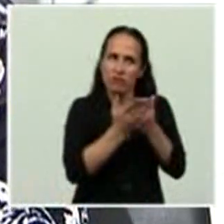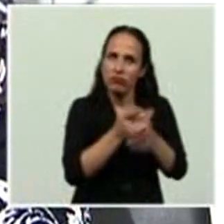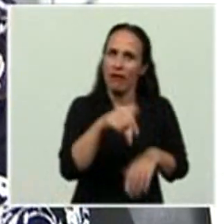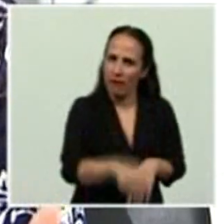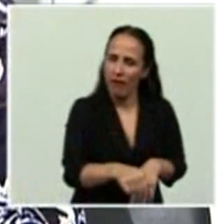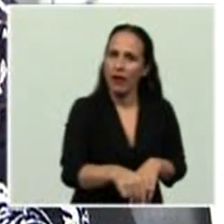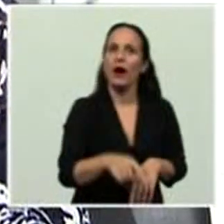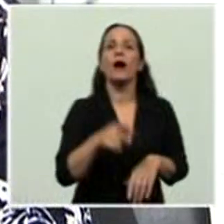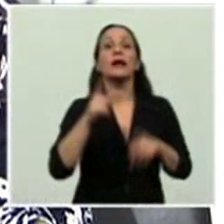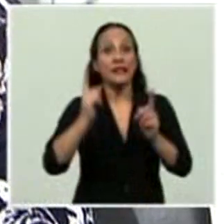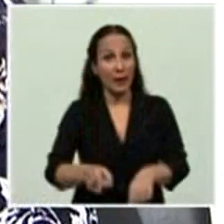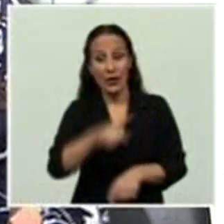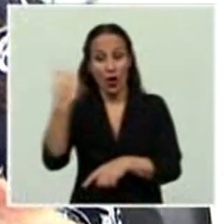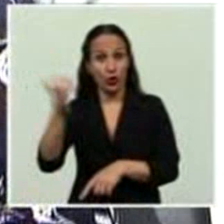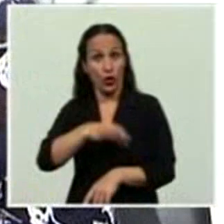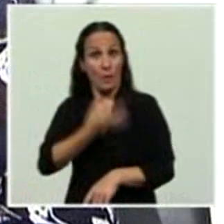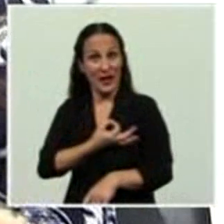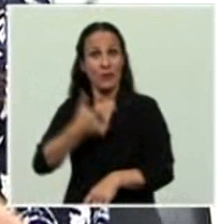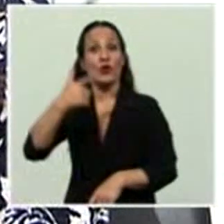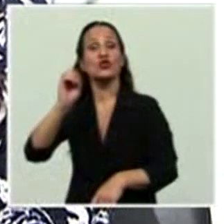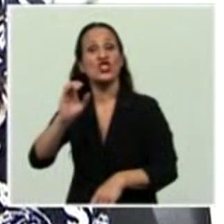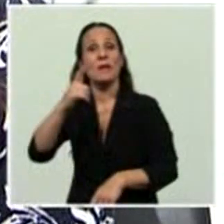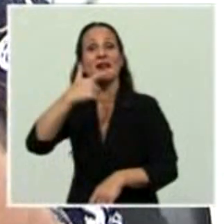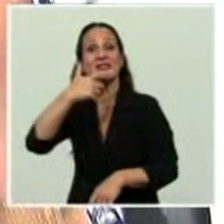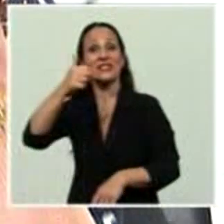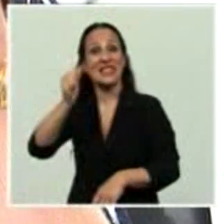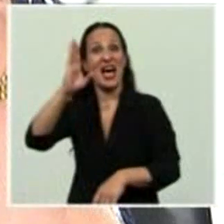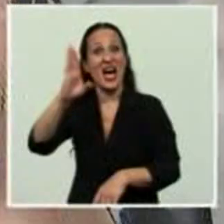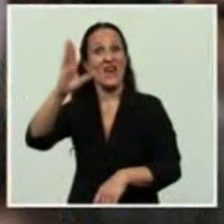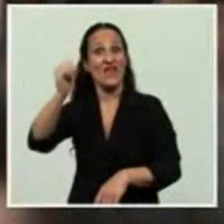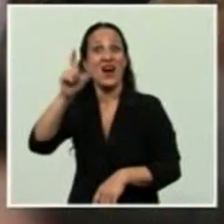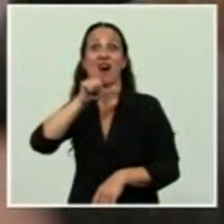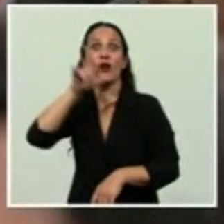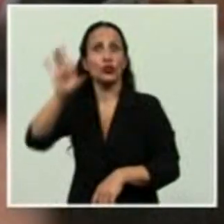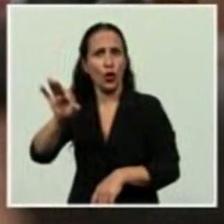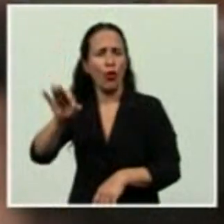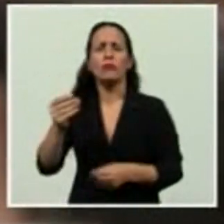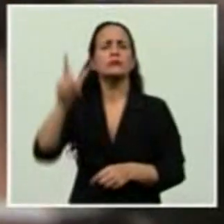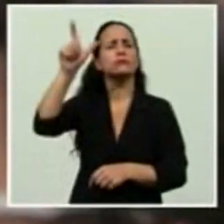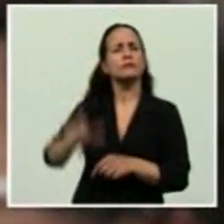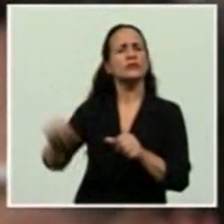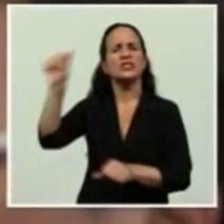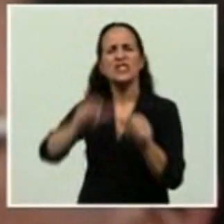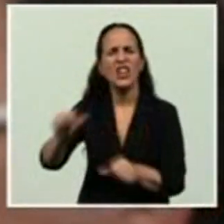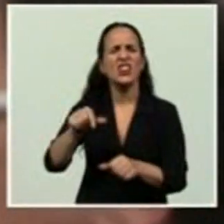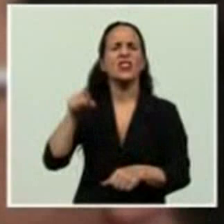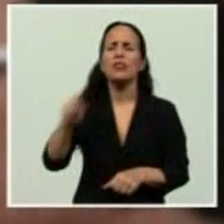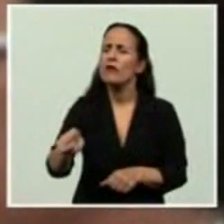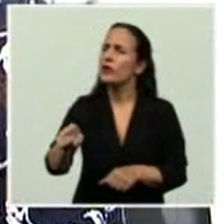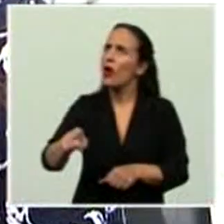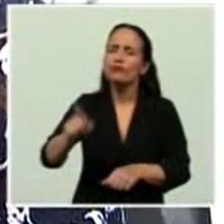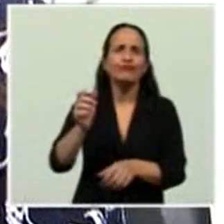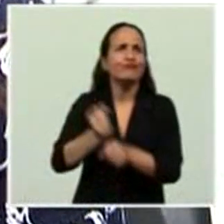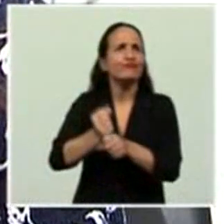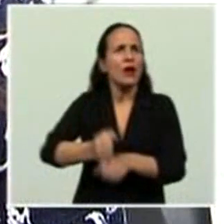premio también sábato que es para aquel científico que ha tenido una eh importancia una